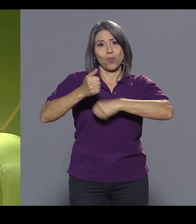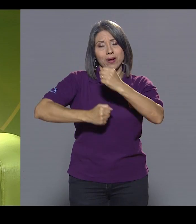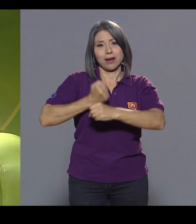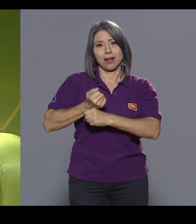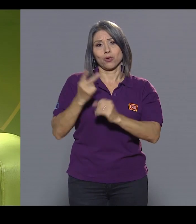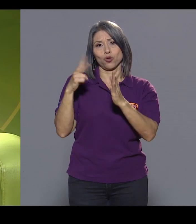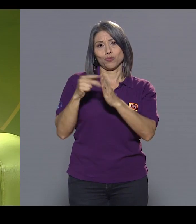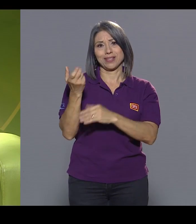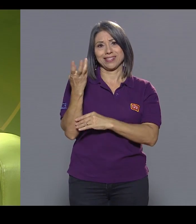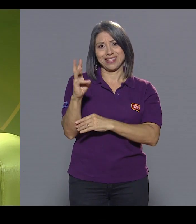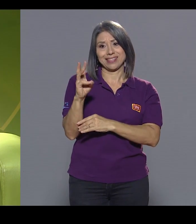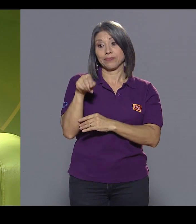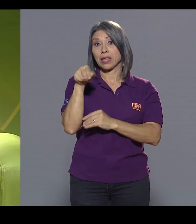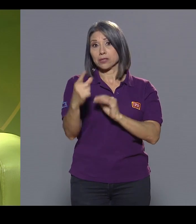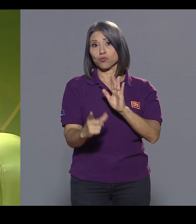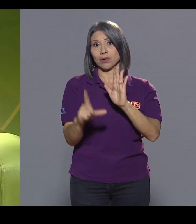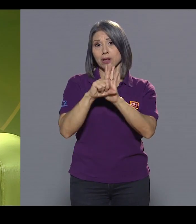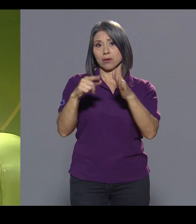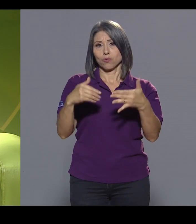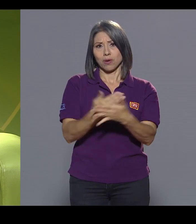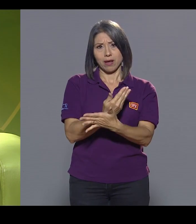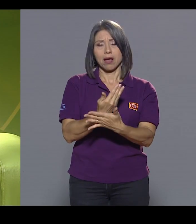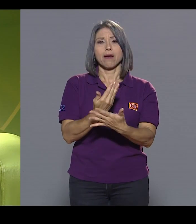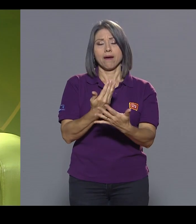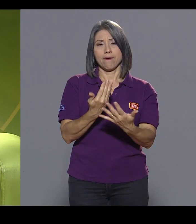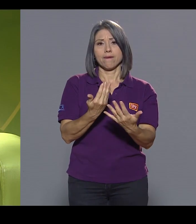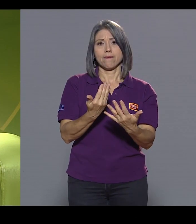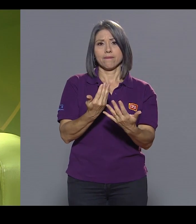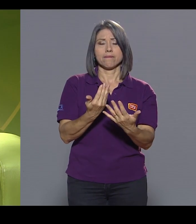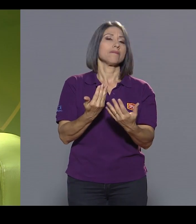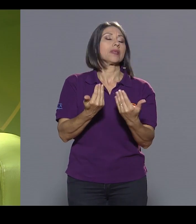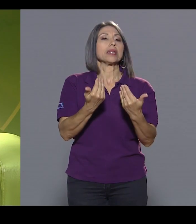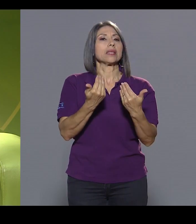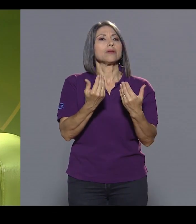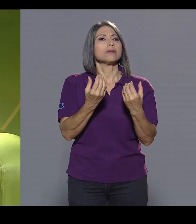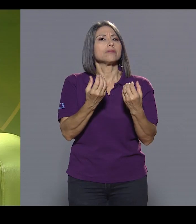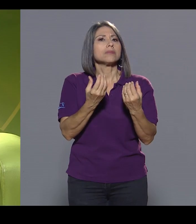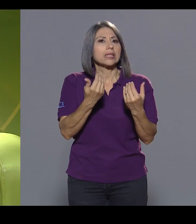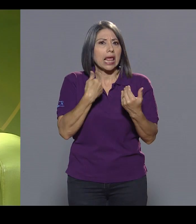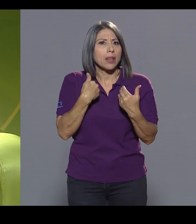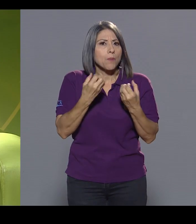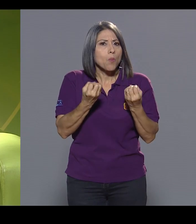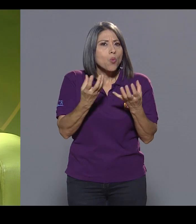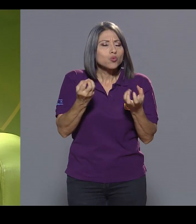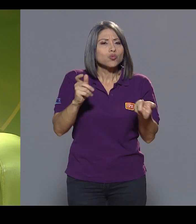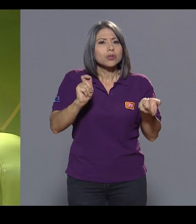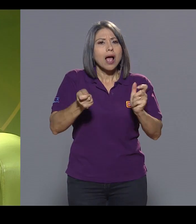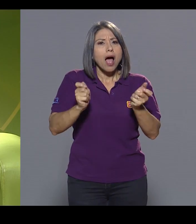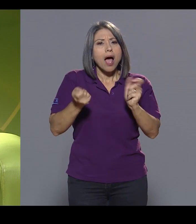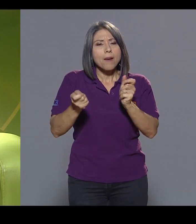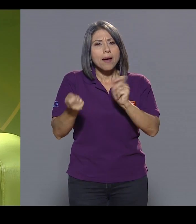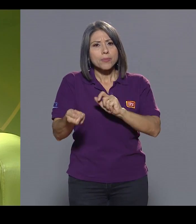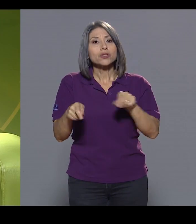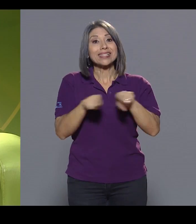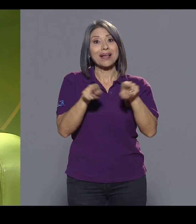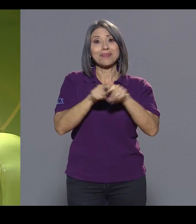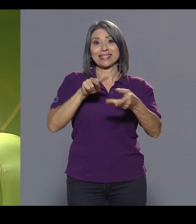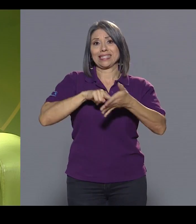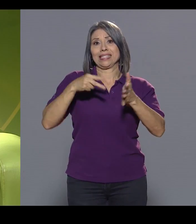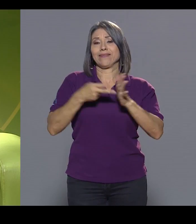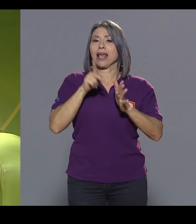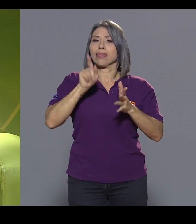2016, al ser una normativa nueva, ¿verdad?, trajo muchos cambios que implican también modificaciones,